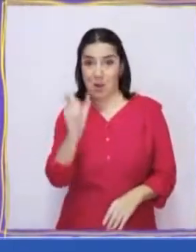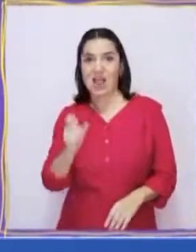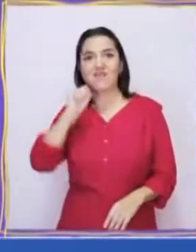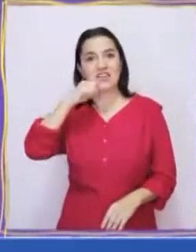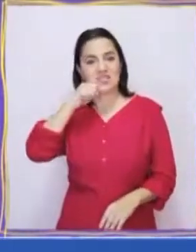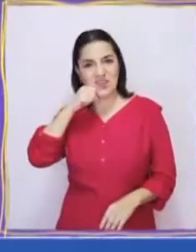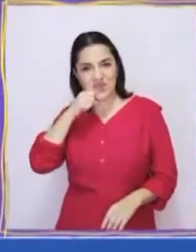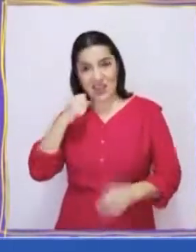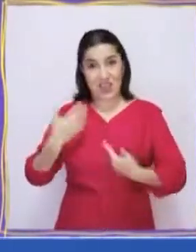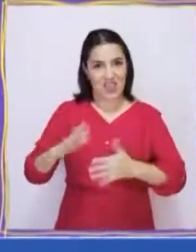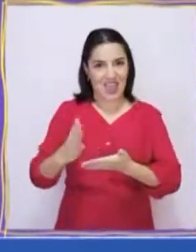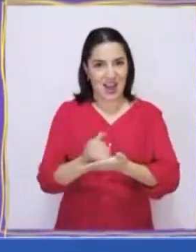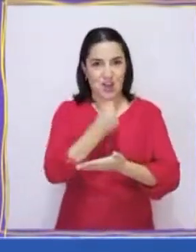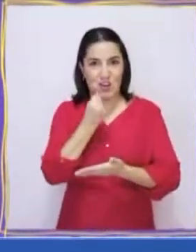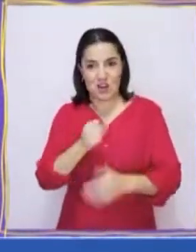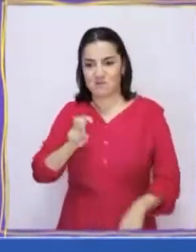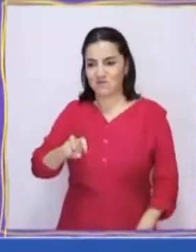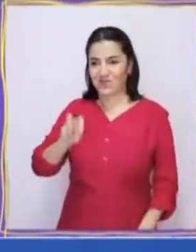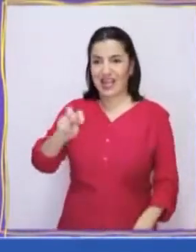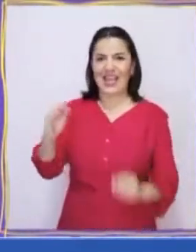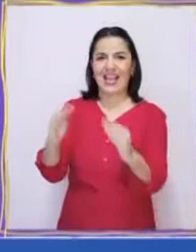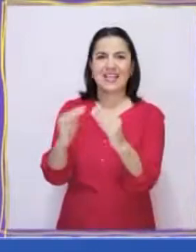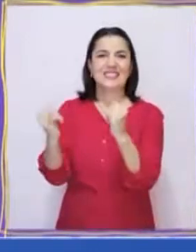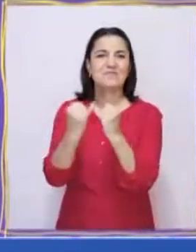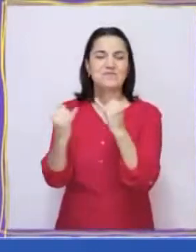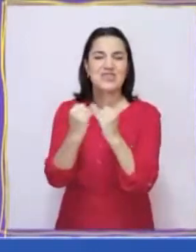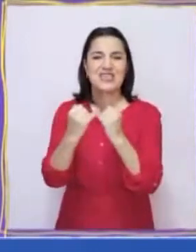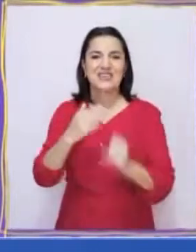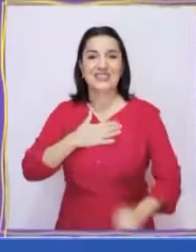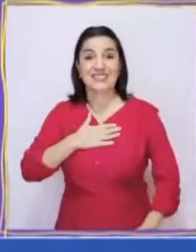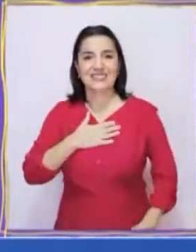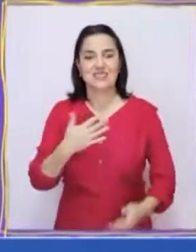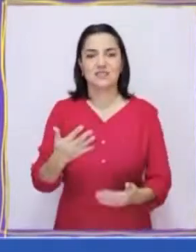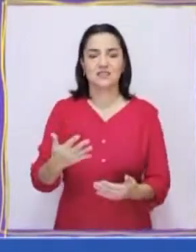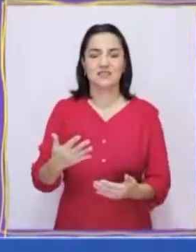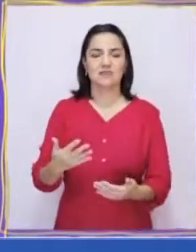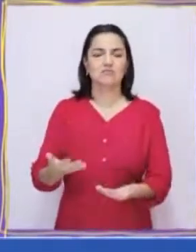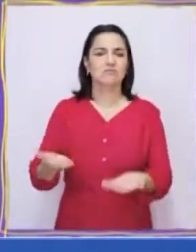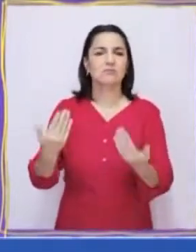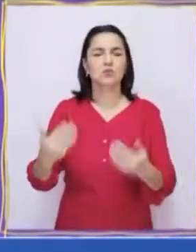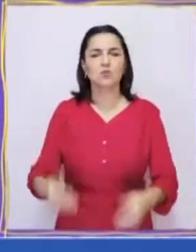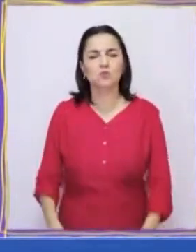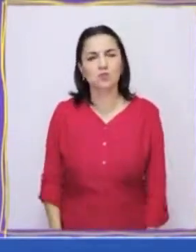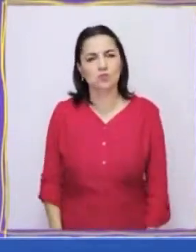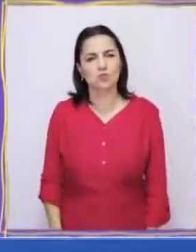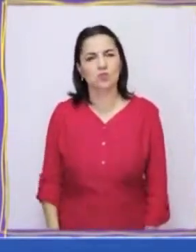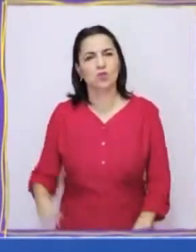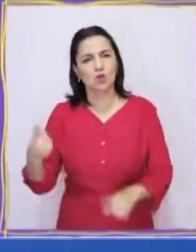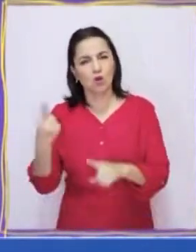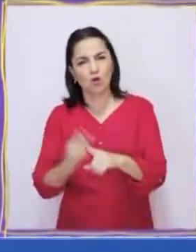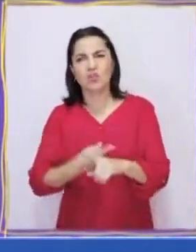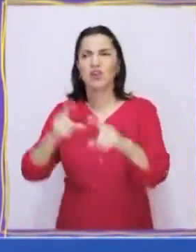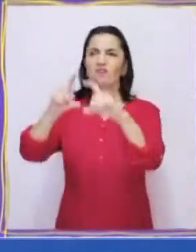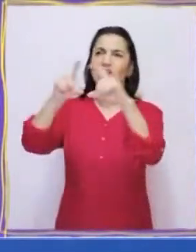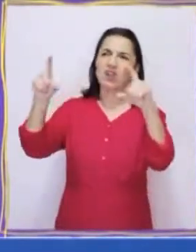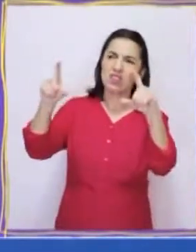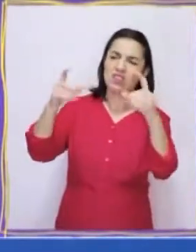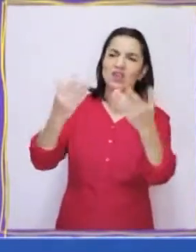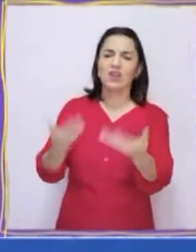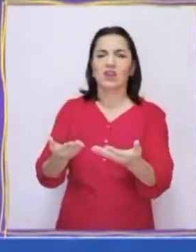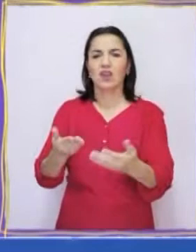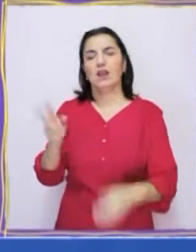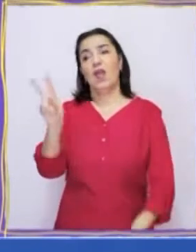significado de esas palabras. Así puedo por fin llegar a la casa de mis amigos. ¿Cómo? ¡No! ¡Otro